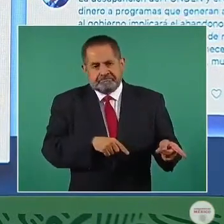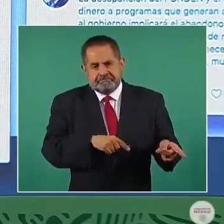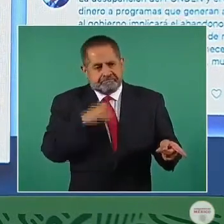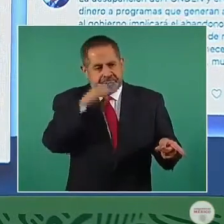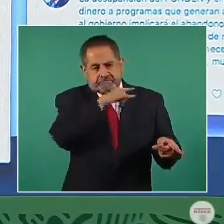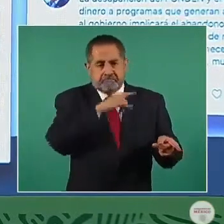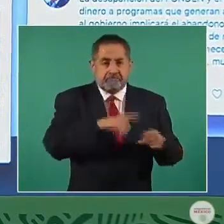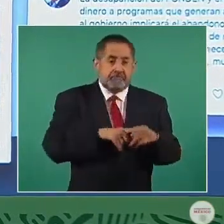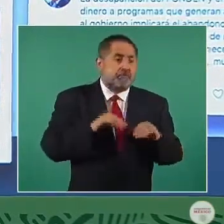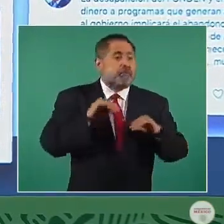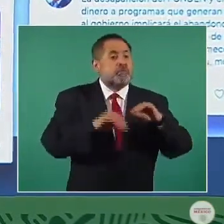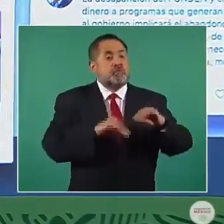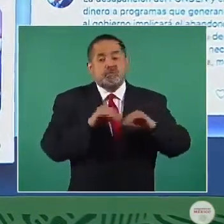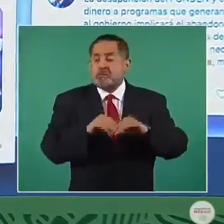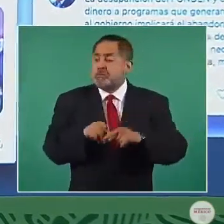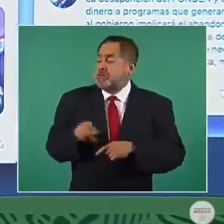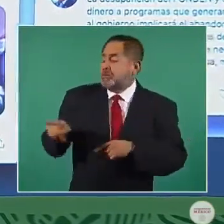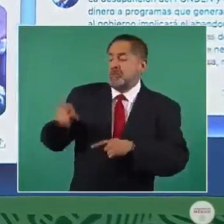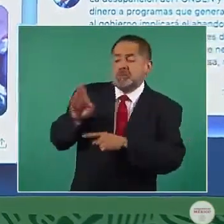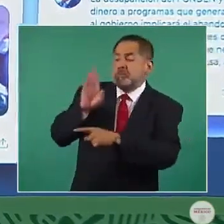estar poniendo